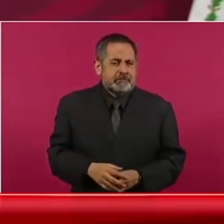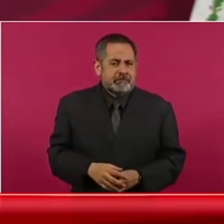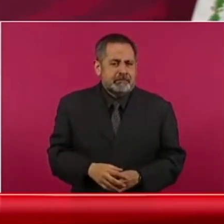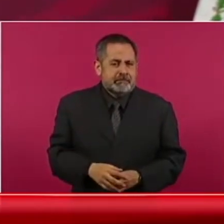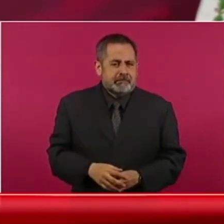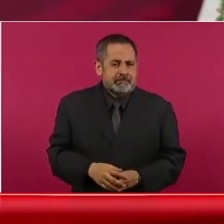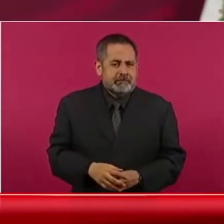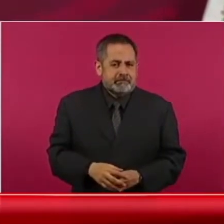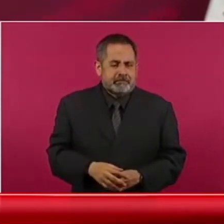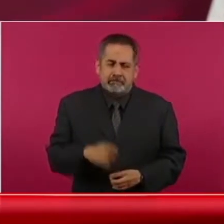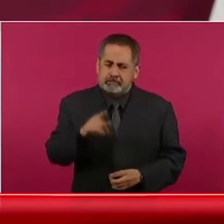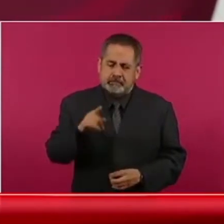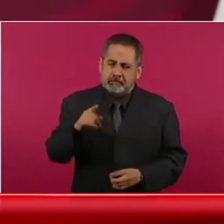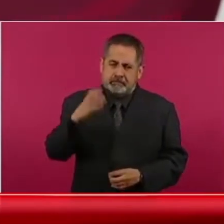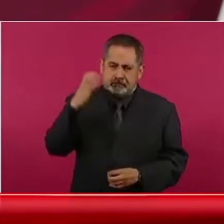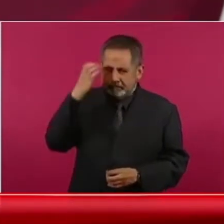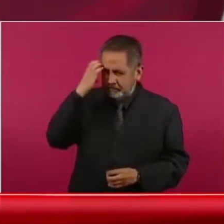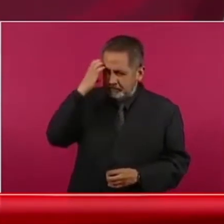es un crimen